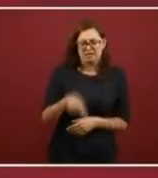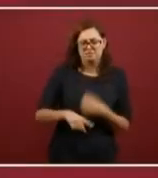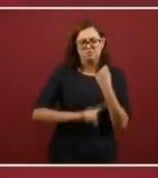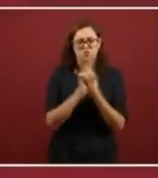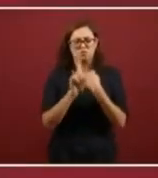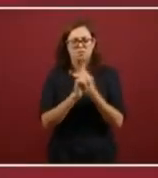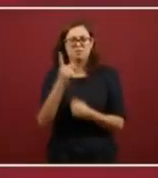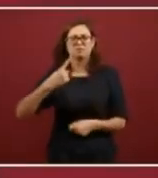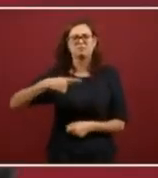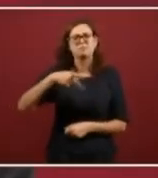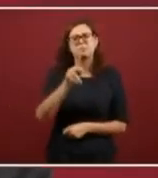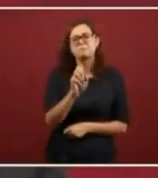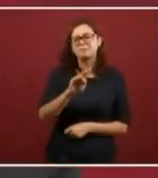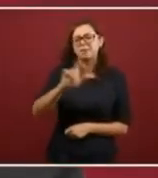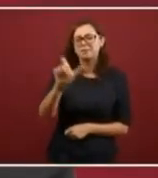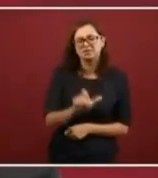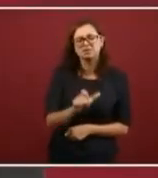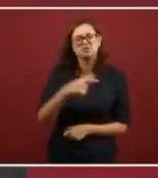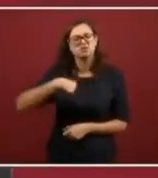3 años.